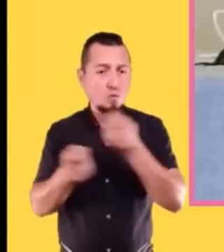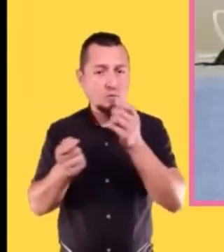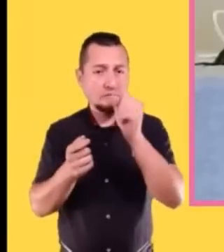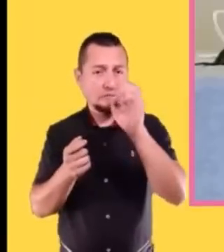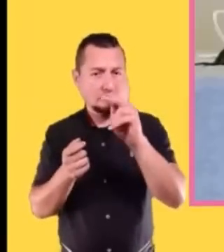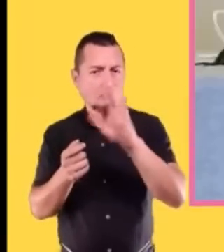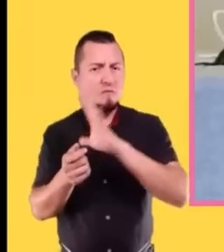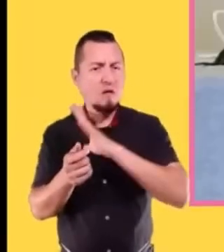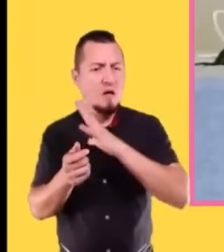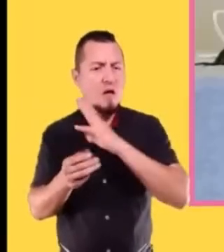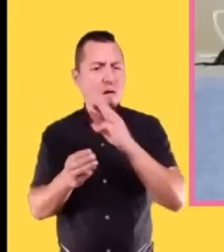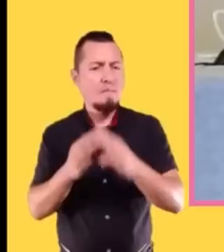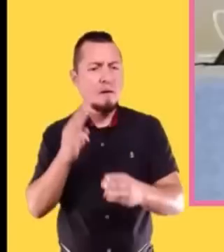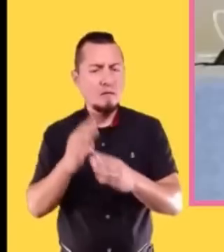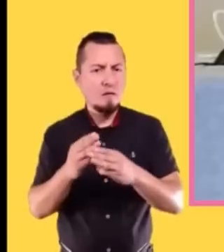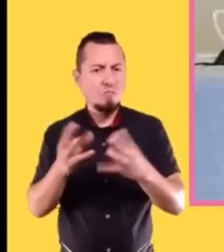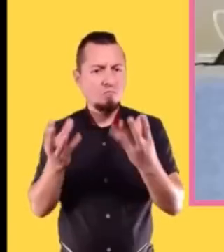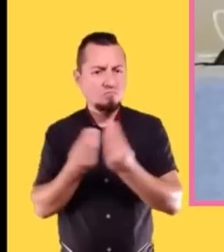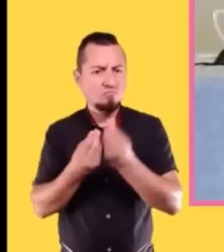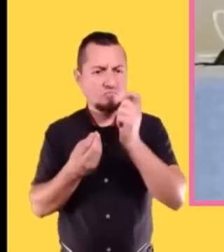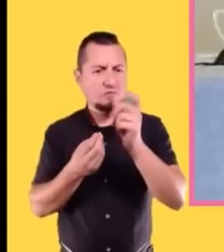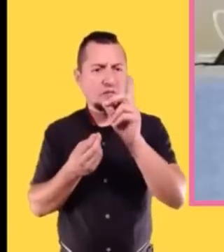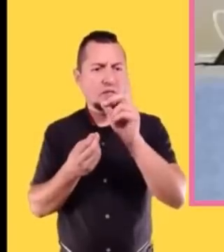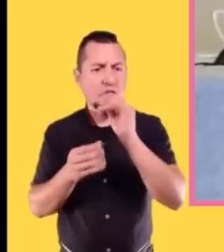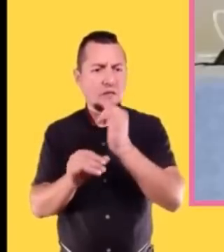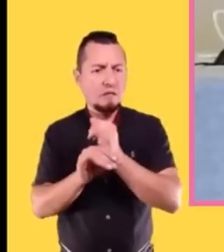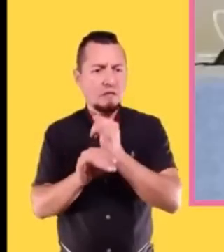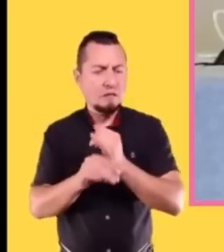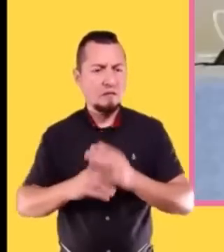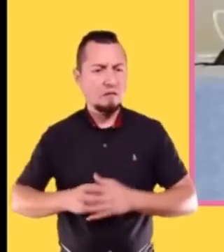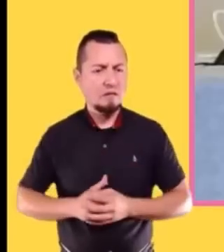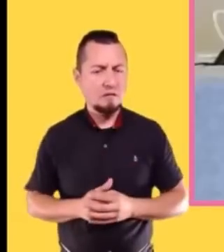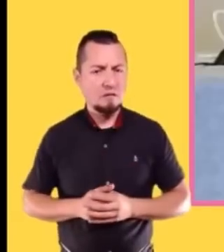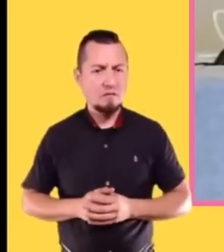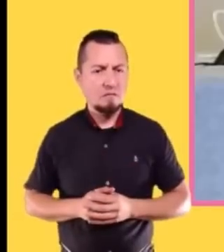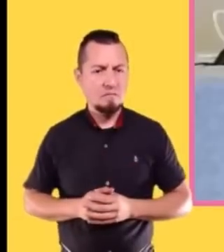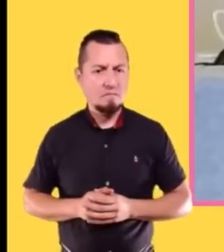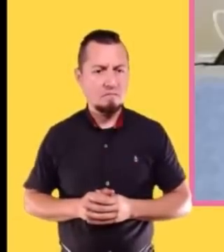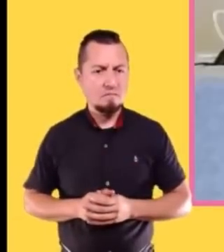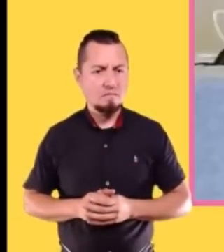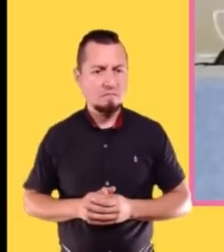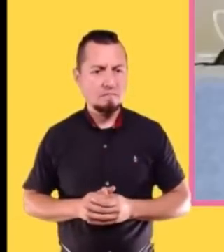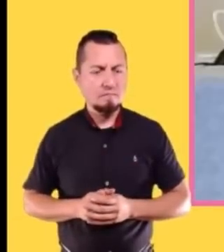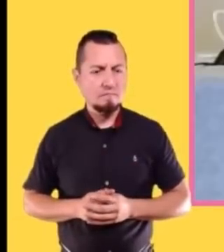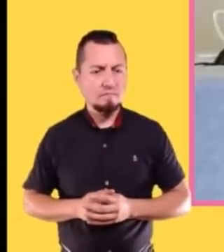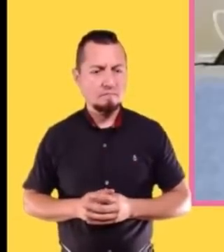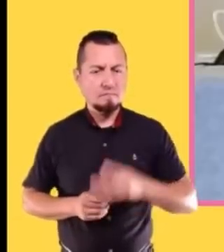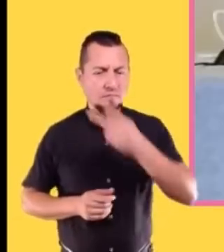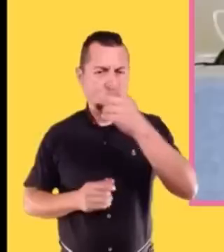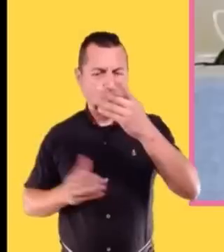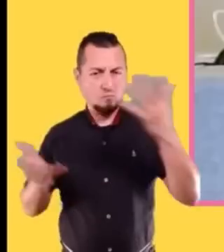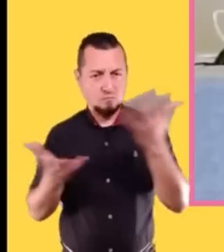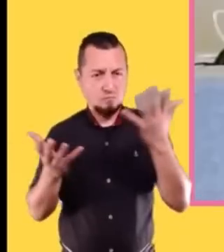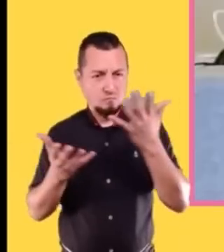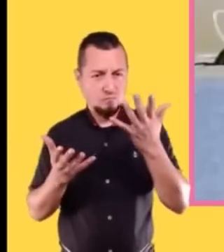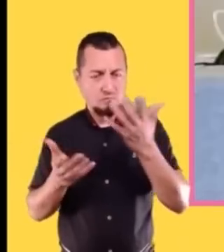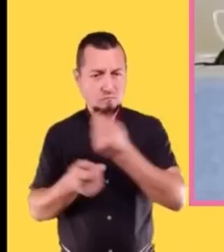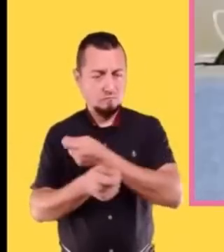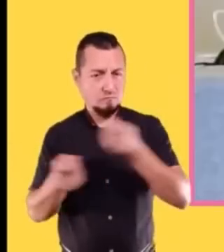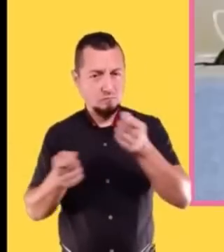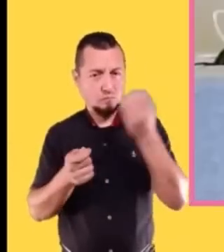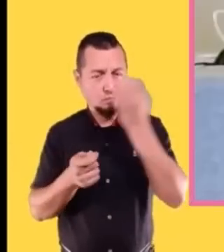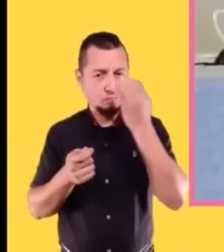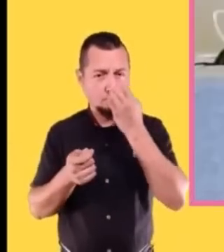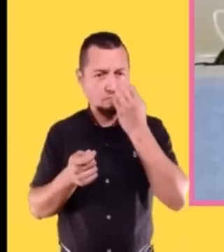material enriquecido, digital y tal? ¿Cómo en qué porcentaje? Sí, o sea, de todo el ciclo escolar, ¿qué porcentaje, qué tanto pesa